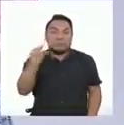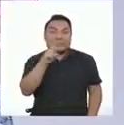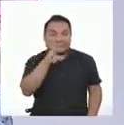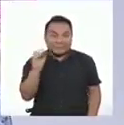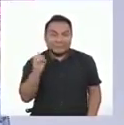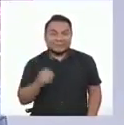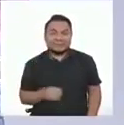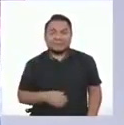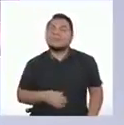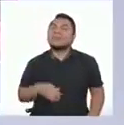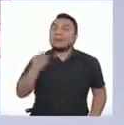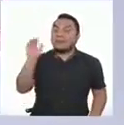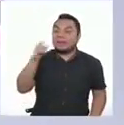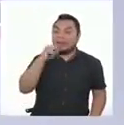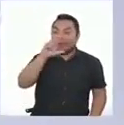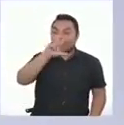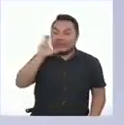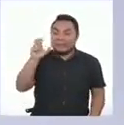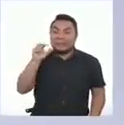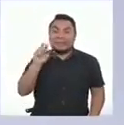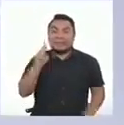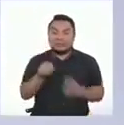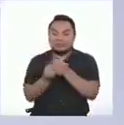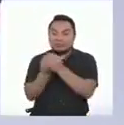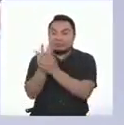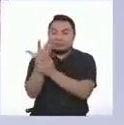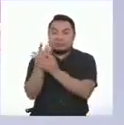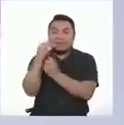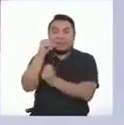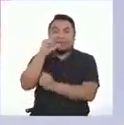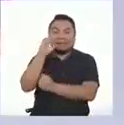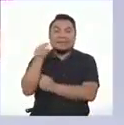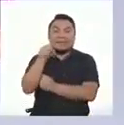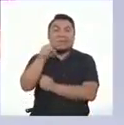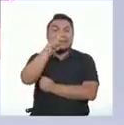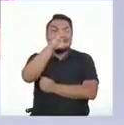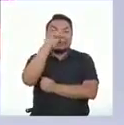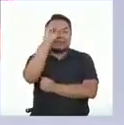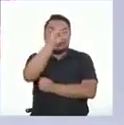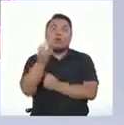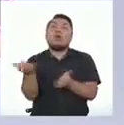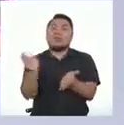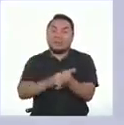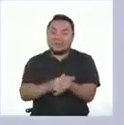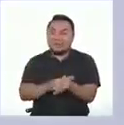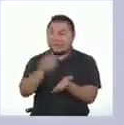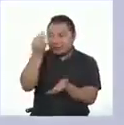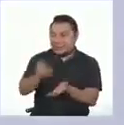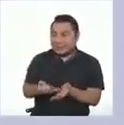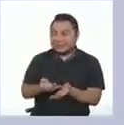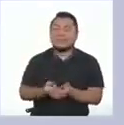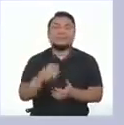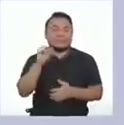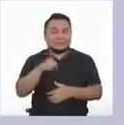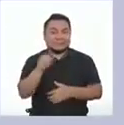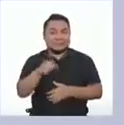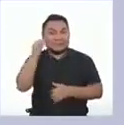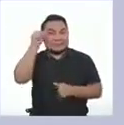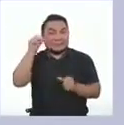entonces podemos decir que los 300 gramos de lentejas germinadas son el 100% nuevamente, ¿verdad? Así